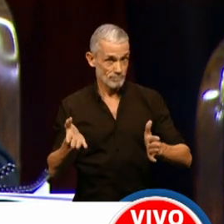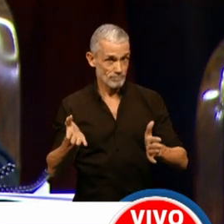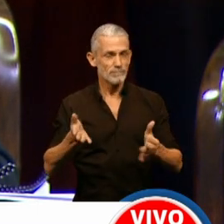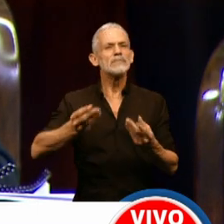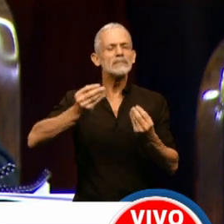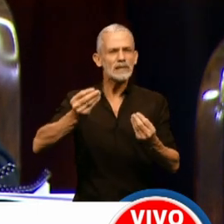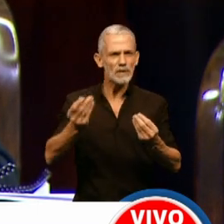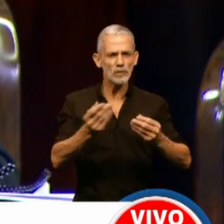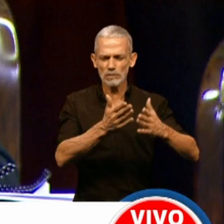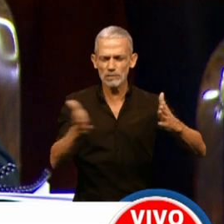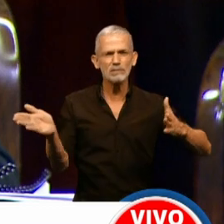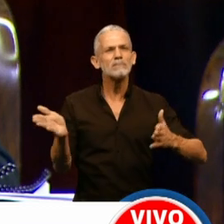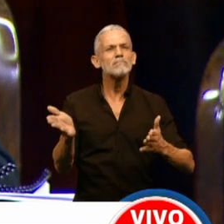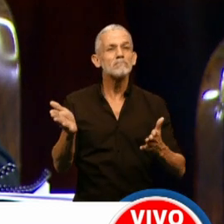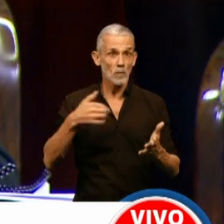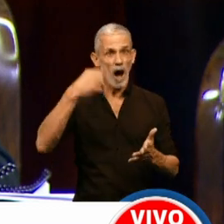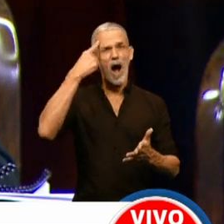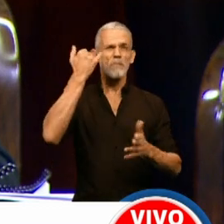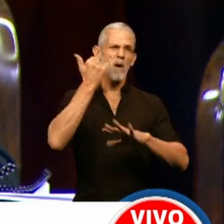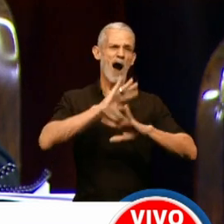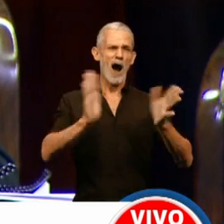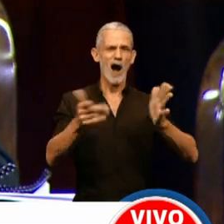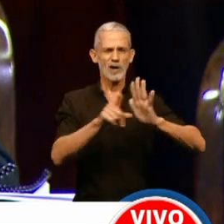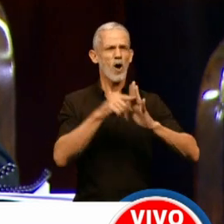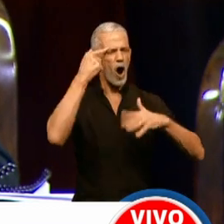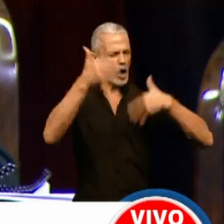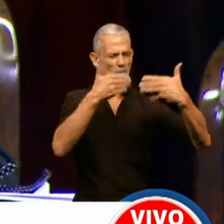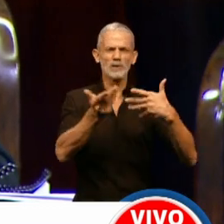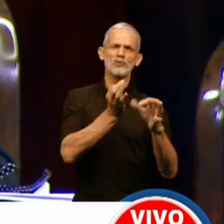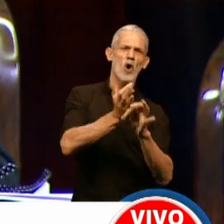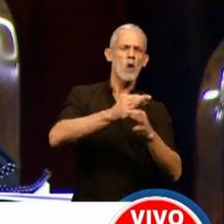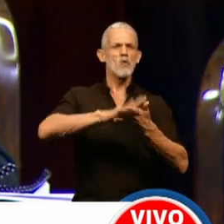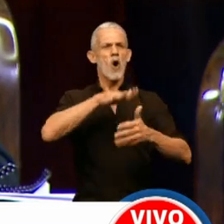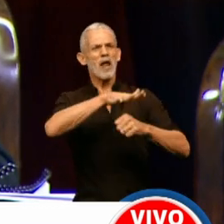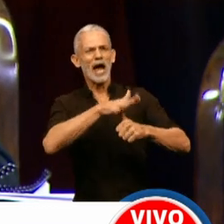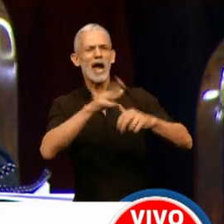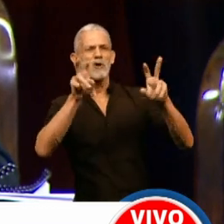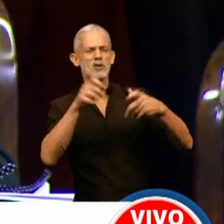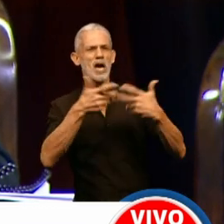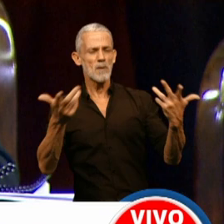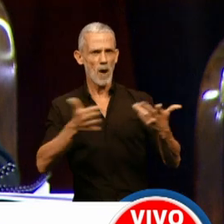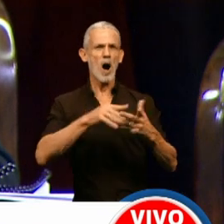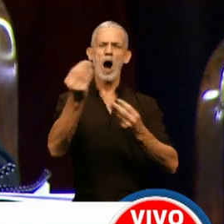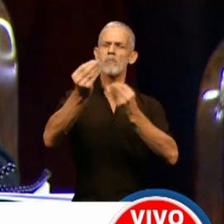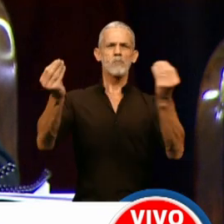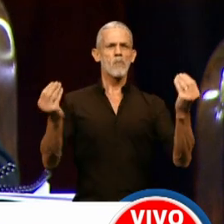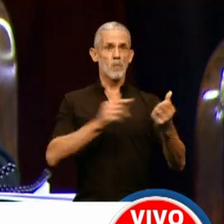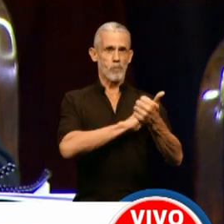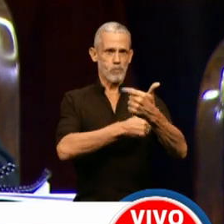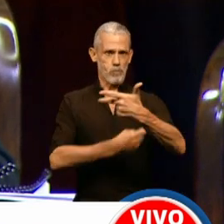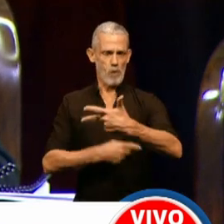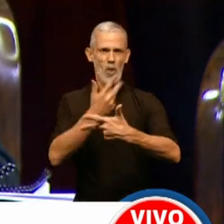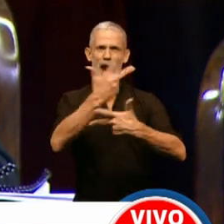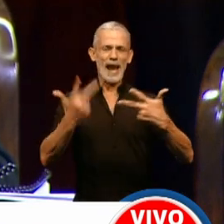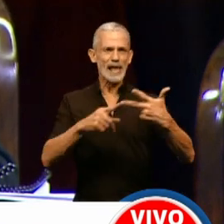pero resulta que creíamos que iba a haber capacitación en materia de género que vamos a tener funcionarios en los tres poderes del